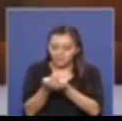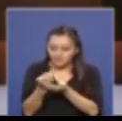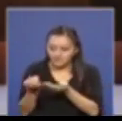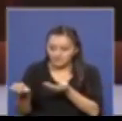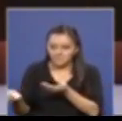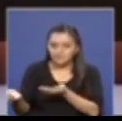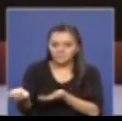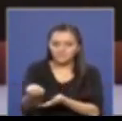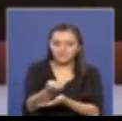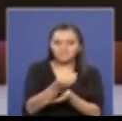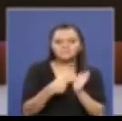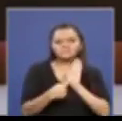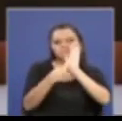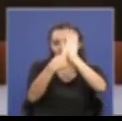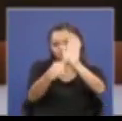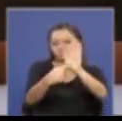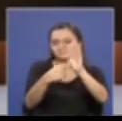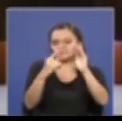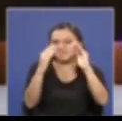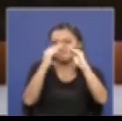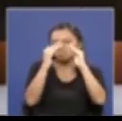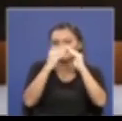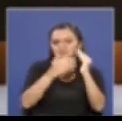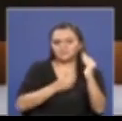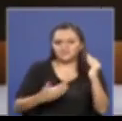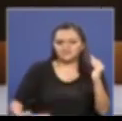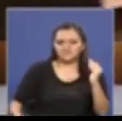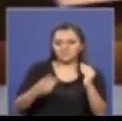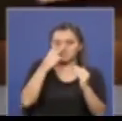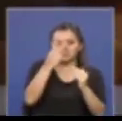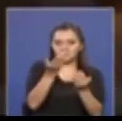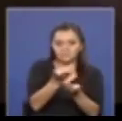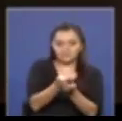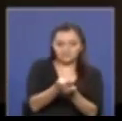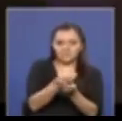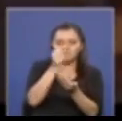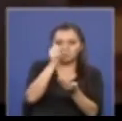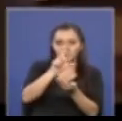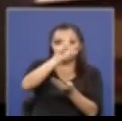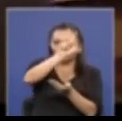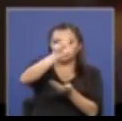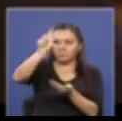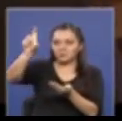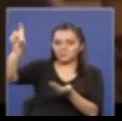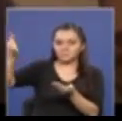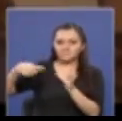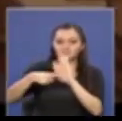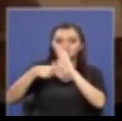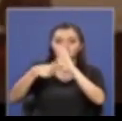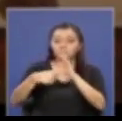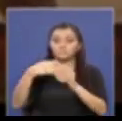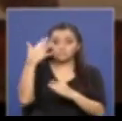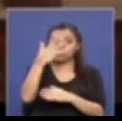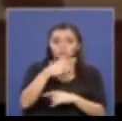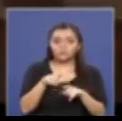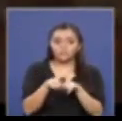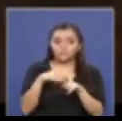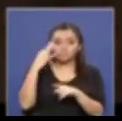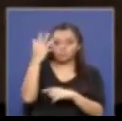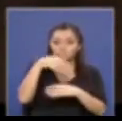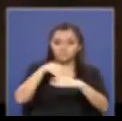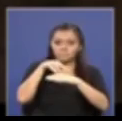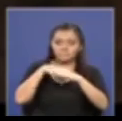¿no? Y todo está exhibido, dicho sea de paso, en Carondelet. Vayan a visitar Carondelet, podrán ver en exhibición, además de que Carondelet en sí mismo es muy